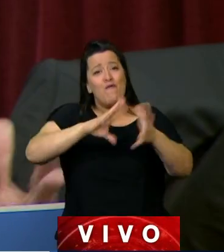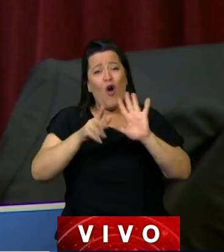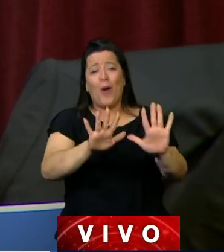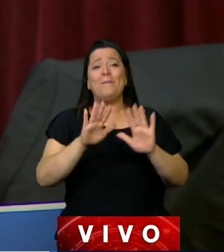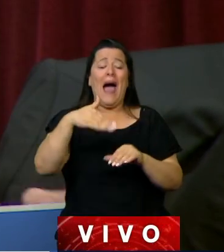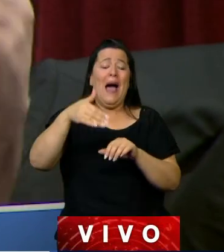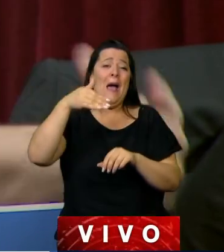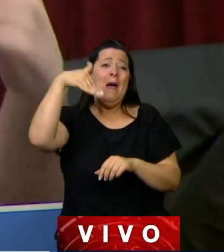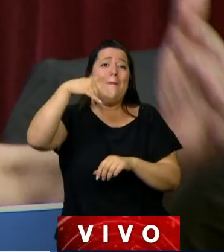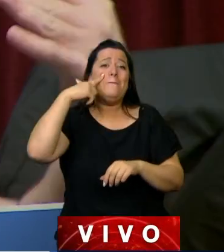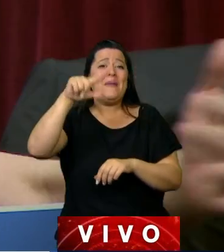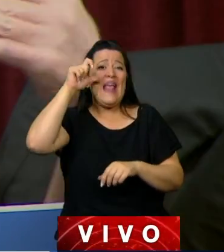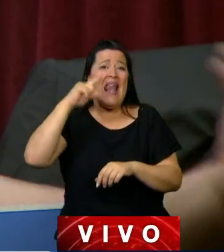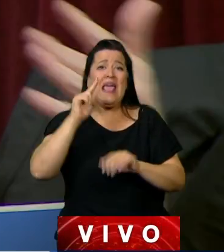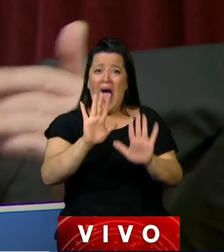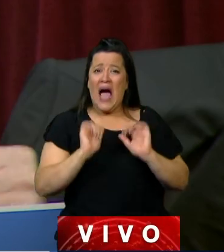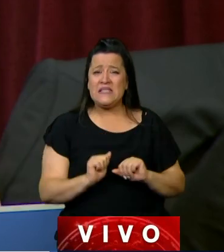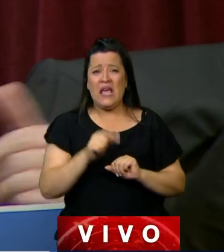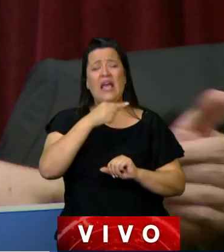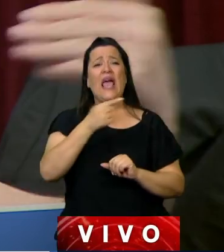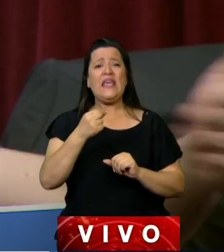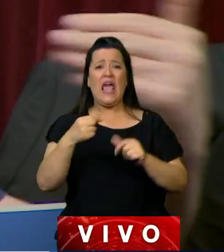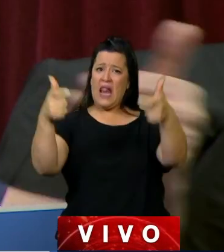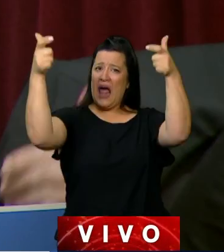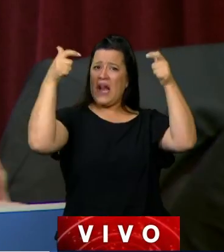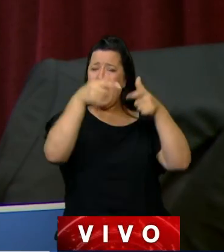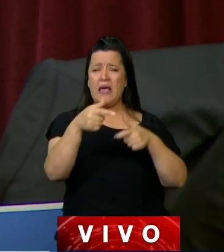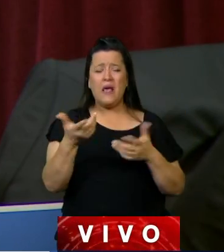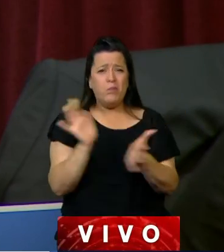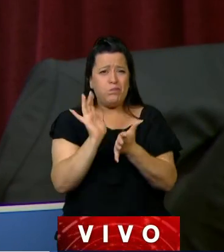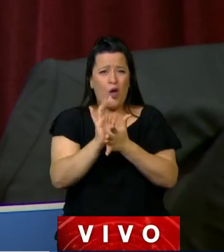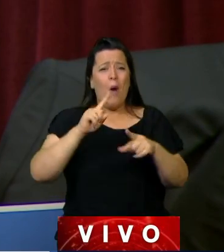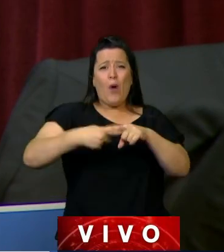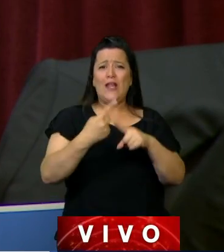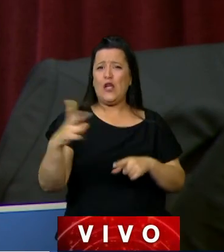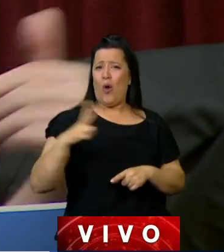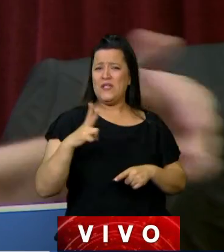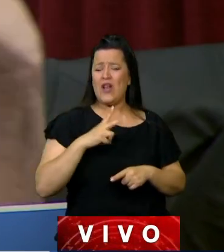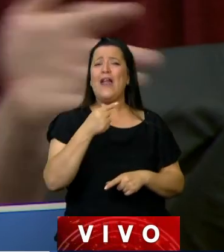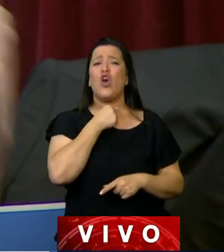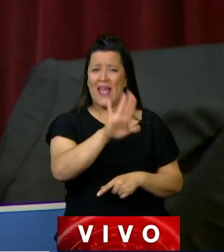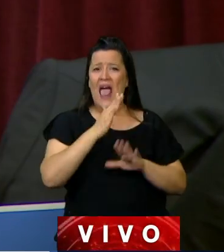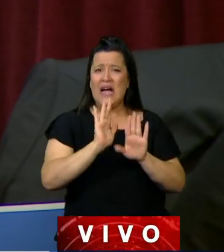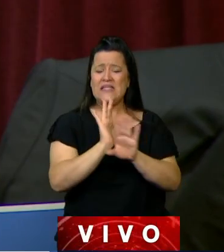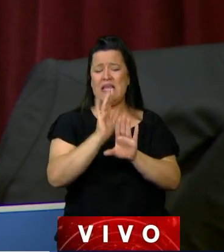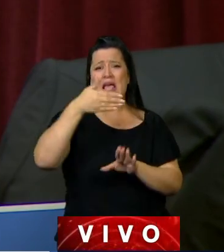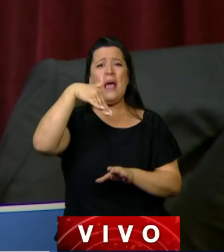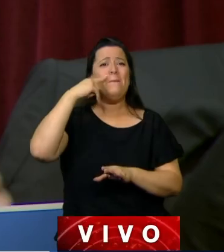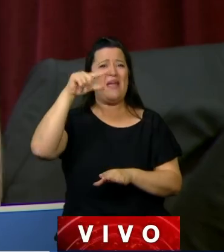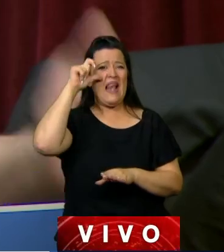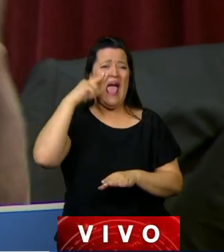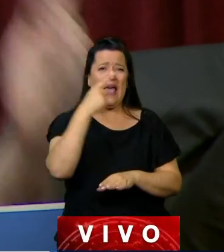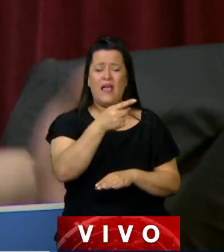Milei. Más que casta quieren como reyes. Políticos millonarios quieren los liberales. Así que no se venga a hacer el